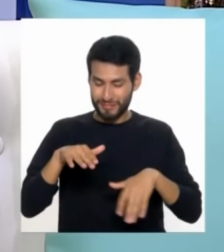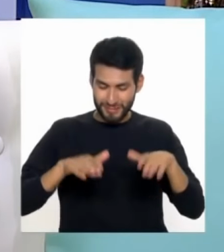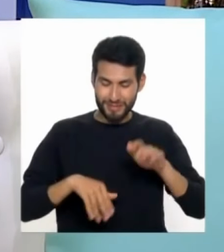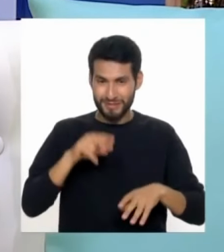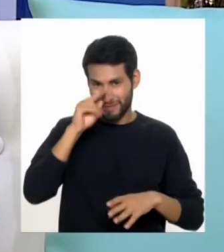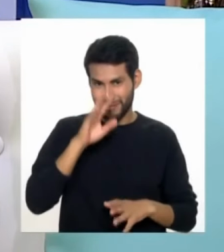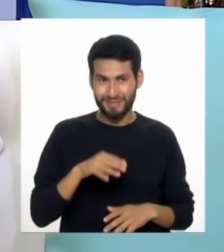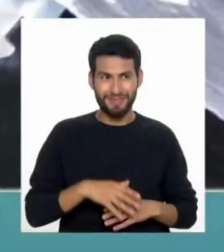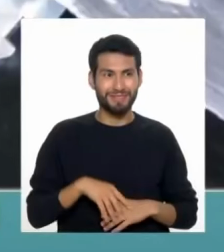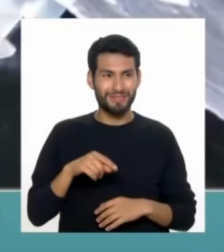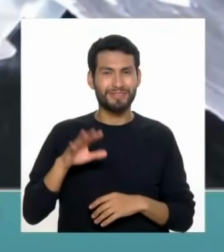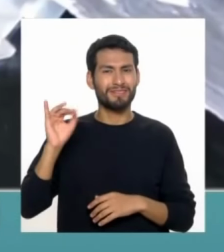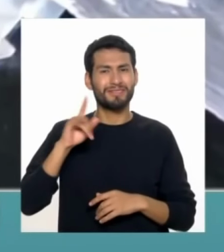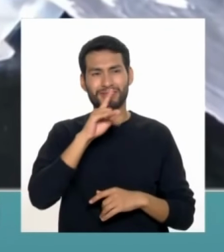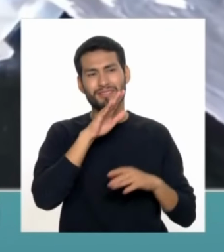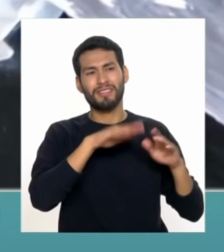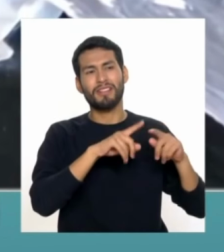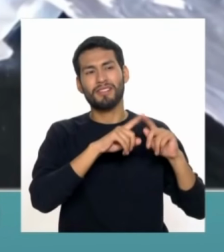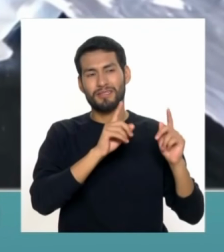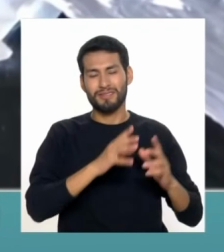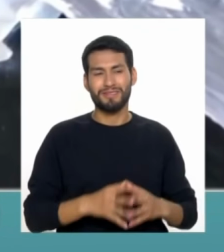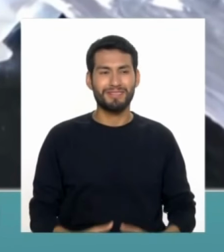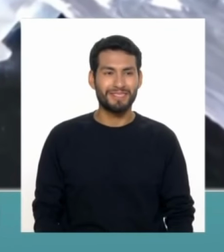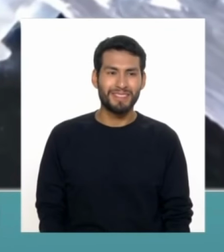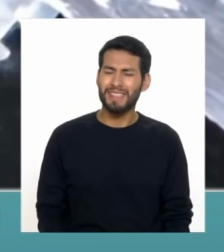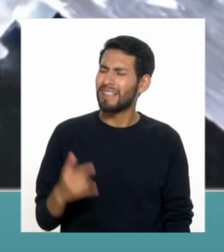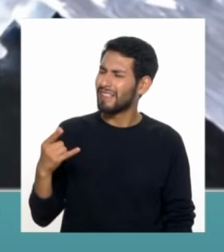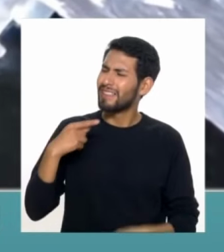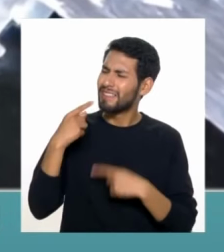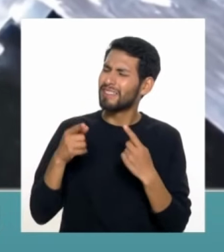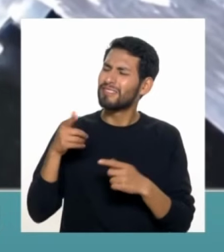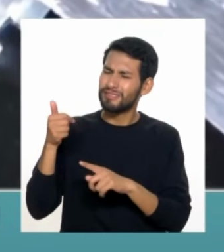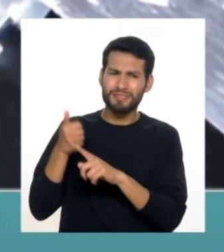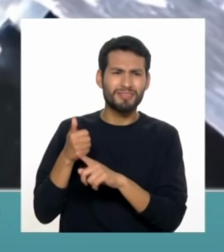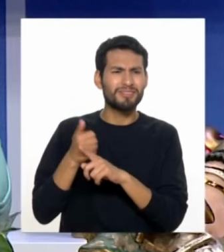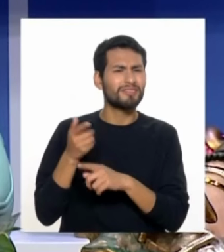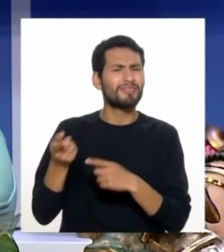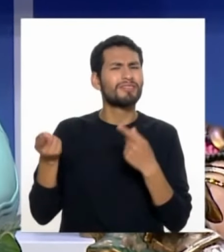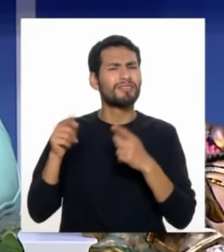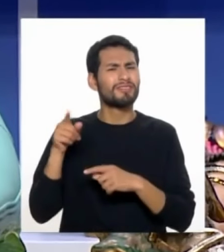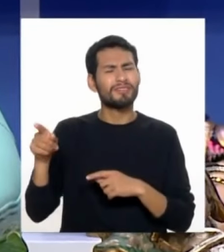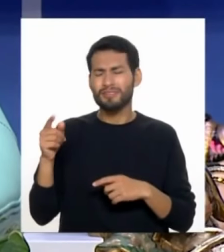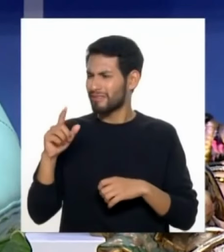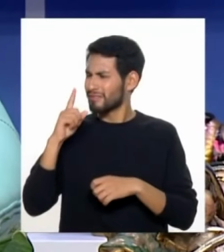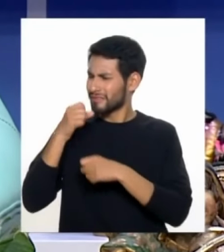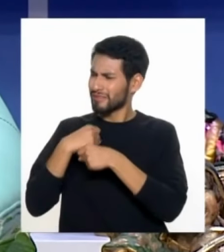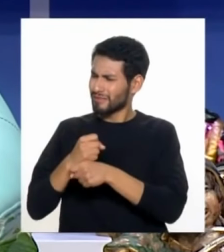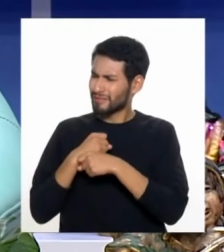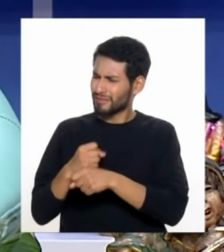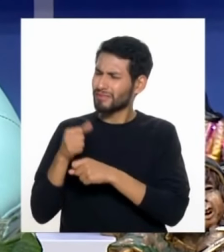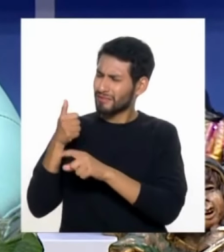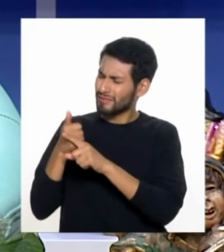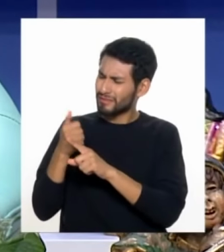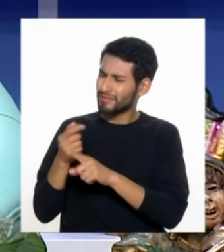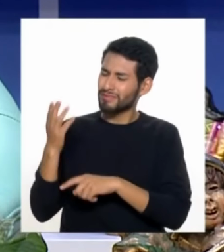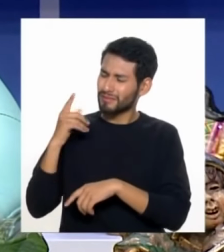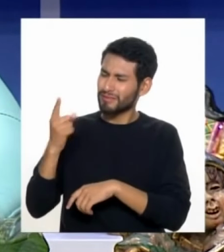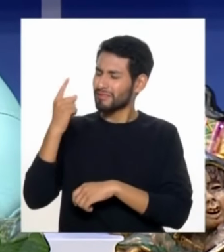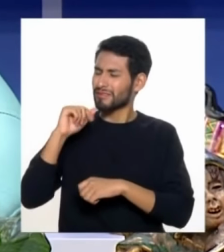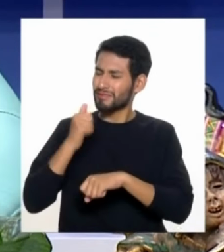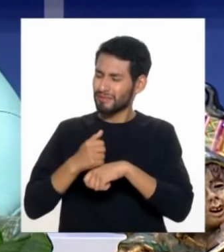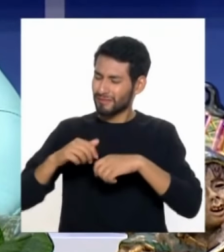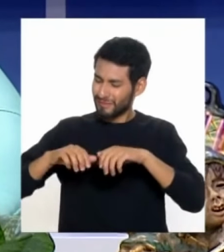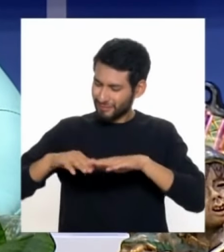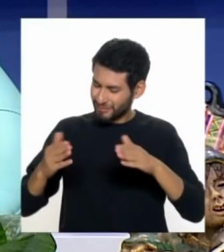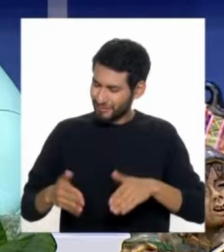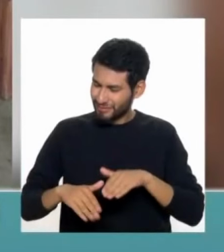peruano, porque ellos tienen su cajón flamenco. Claro. Y ahora coméntenos sobre usted, ¿cuándo fue que usted fabrica su primer cajón? Bueno,